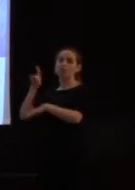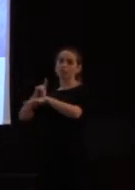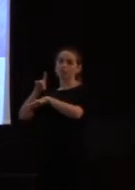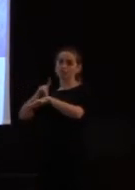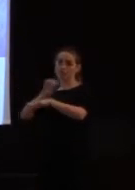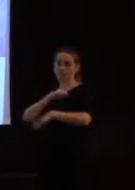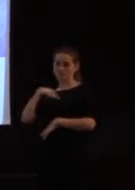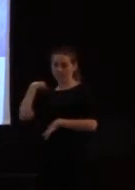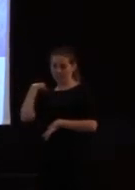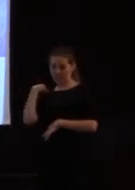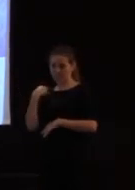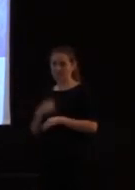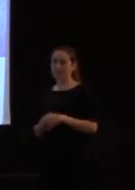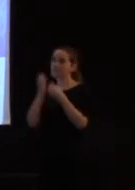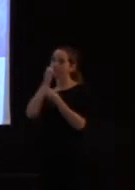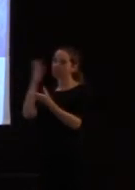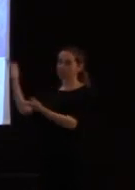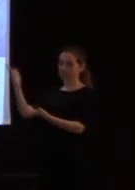Bienvenida.